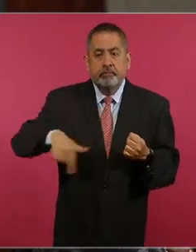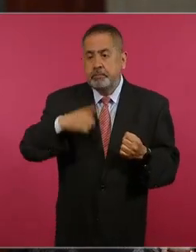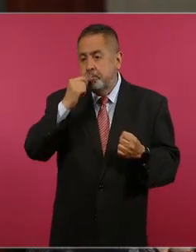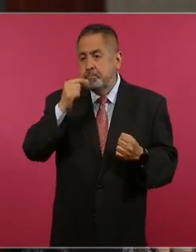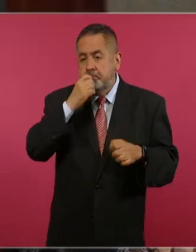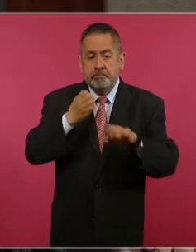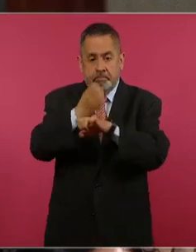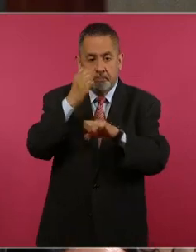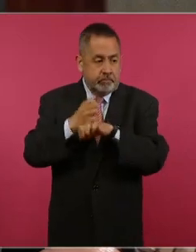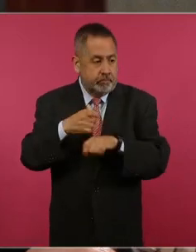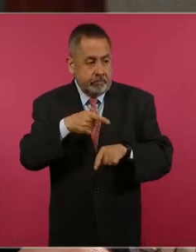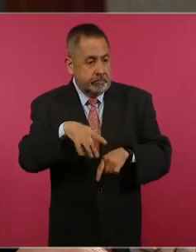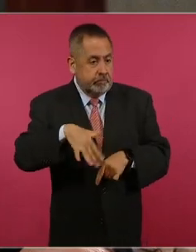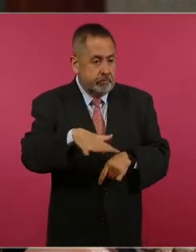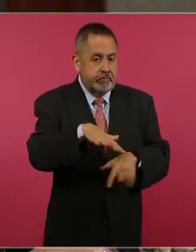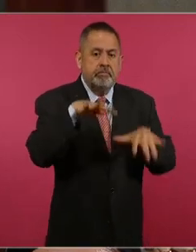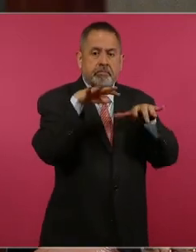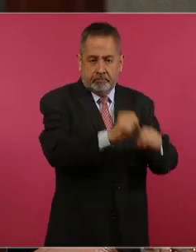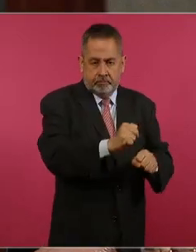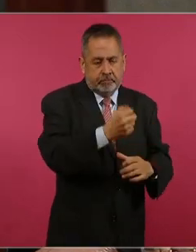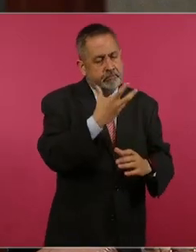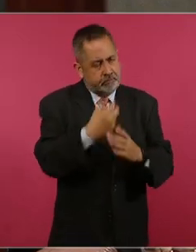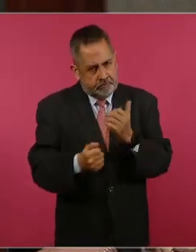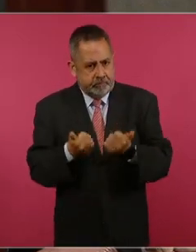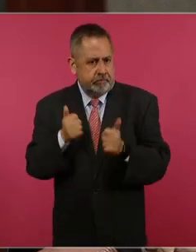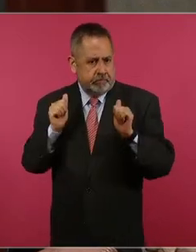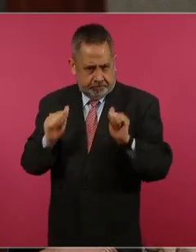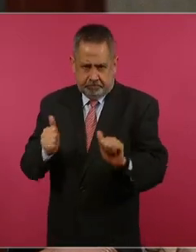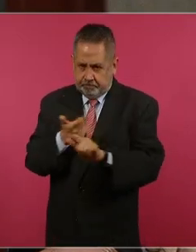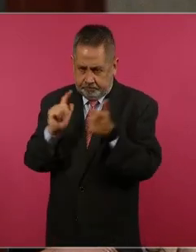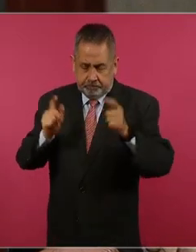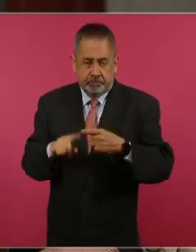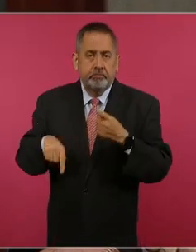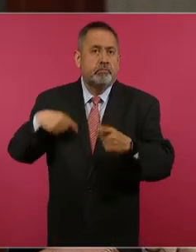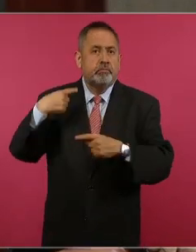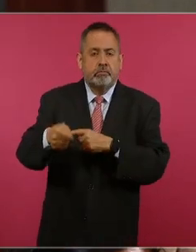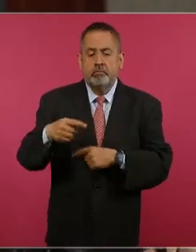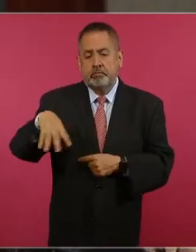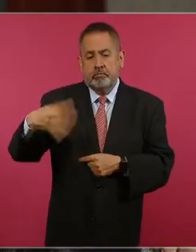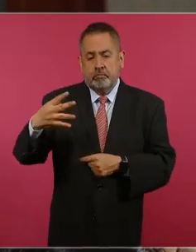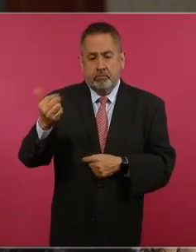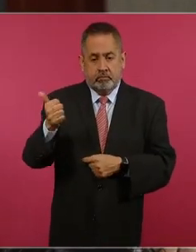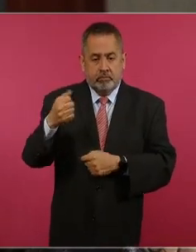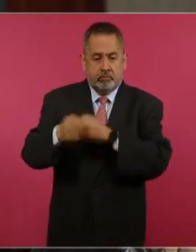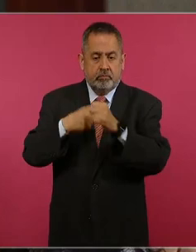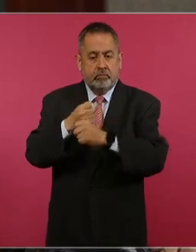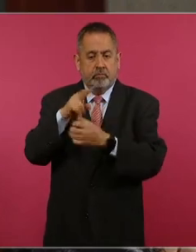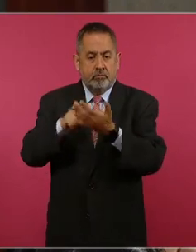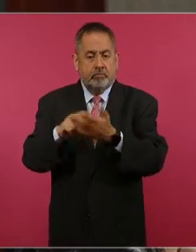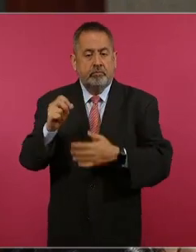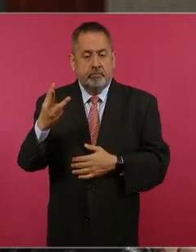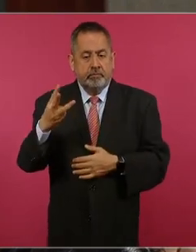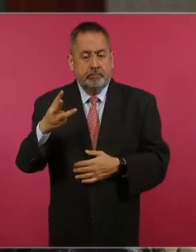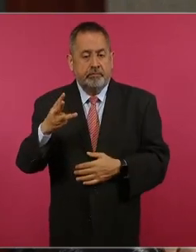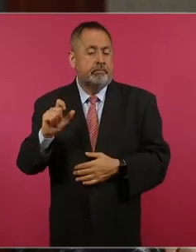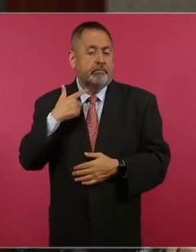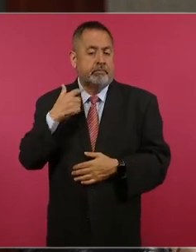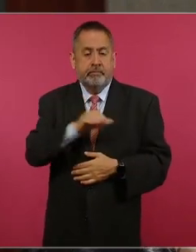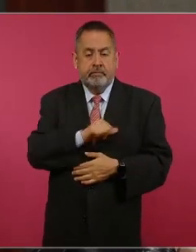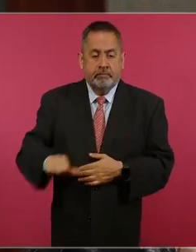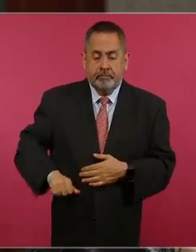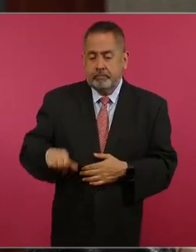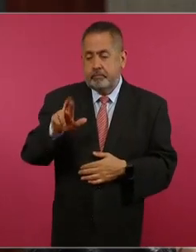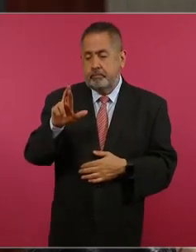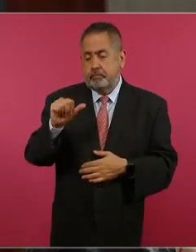estatal y se logró dar con ellas. El día 14 de agosto de 2023, el alcalde, exalcalde